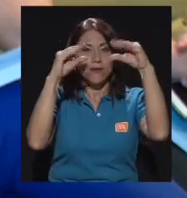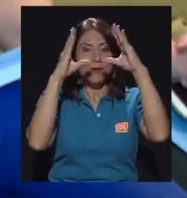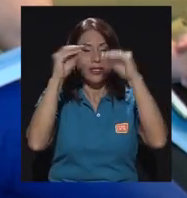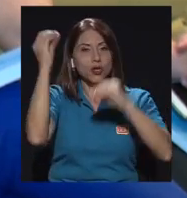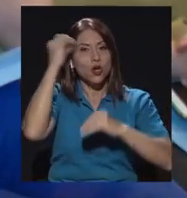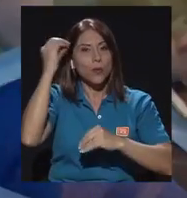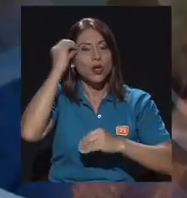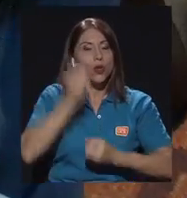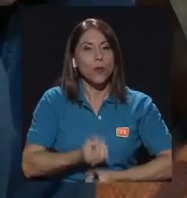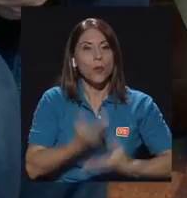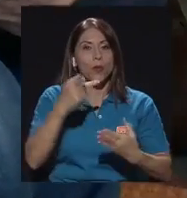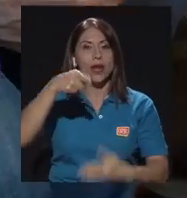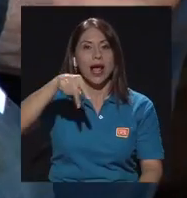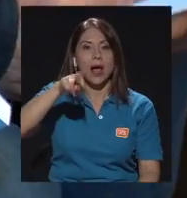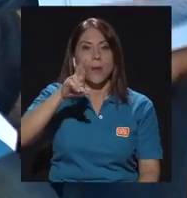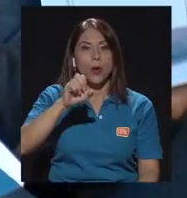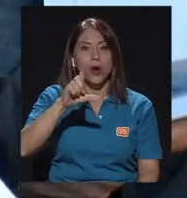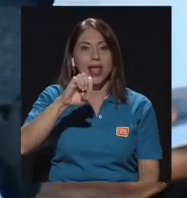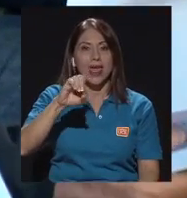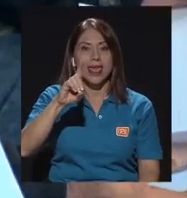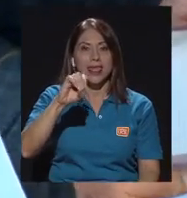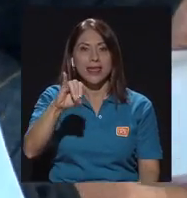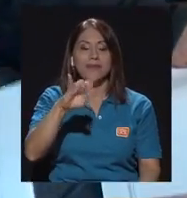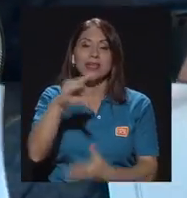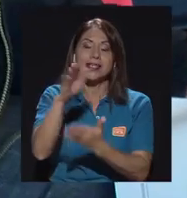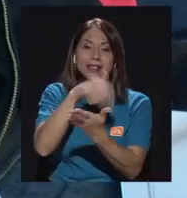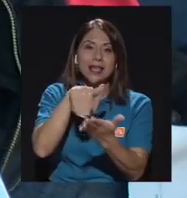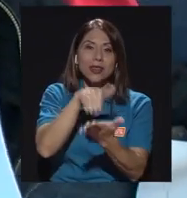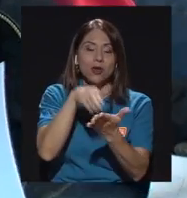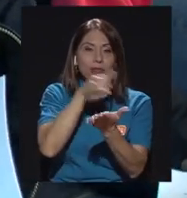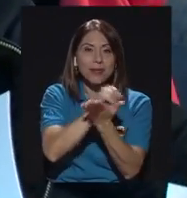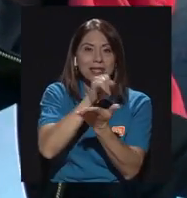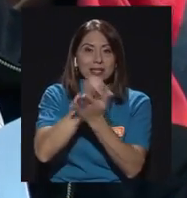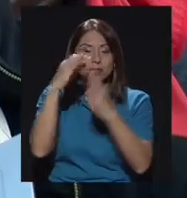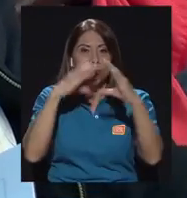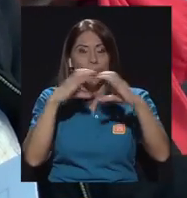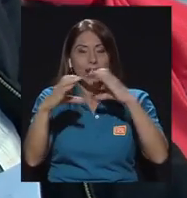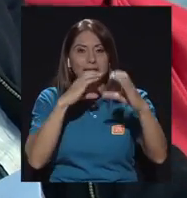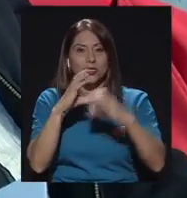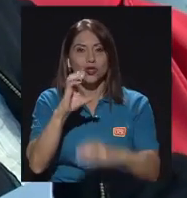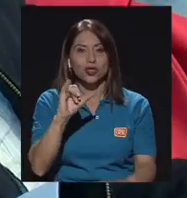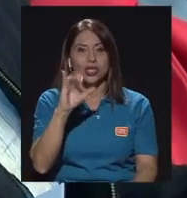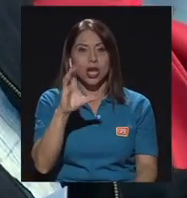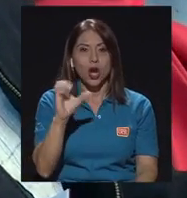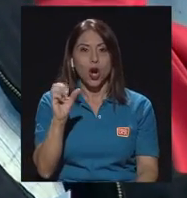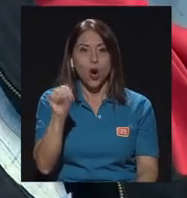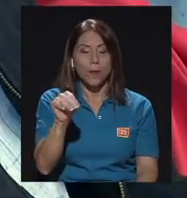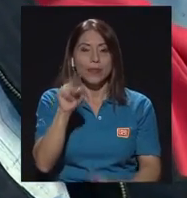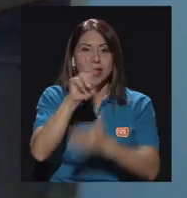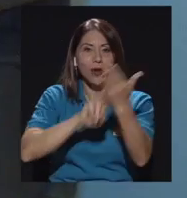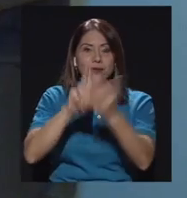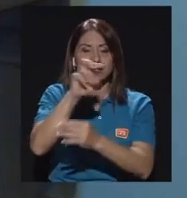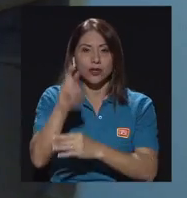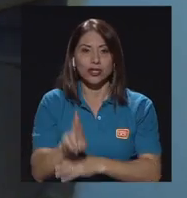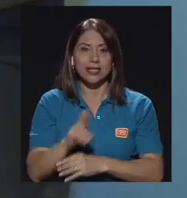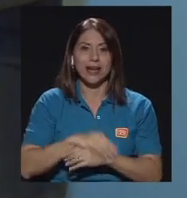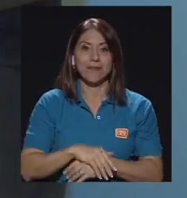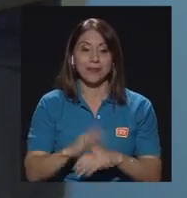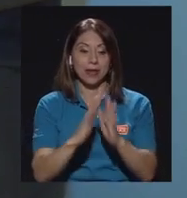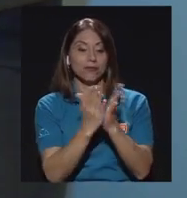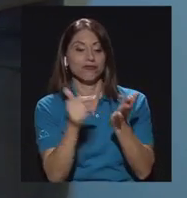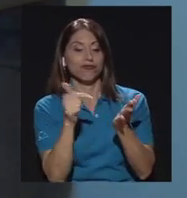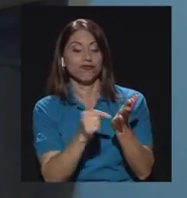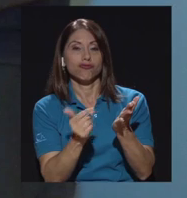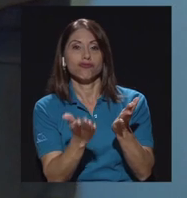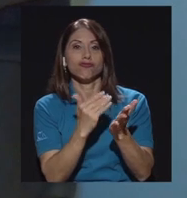Pública PRO-LEDI y el Centro de Investigación en Comunicación SICOM de la Universidad de Costa Rica. El documento